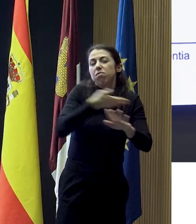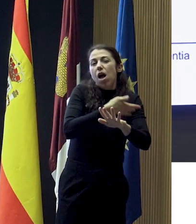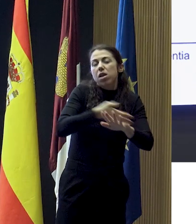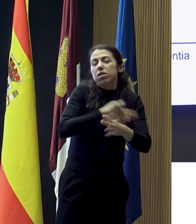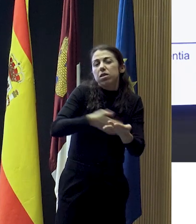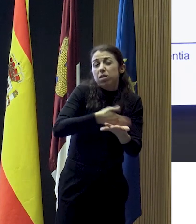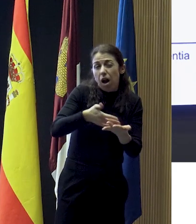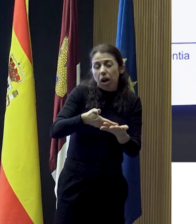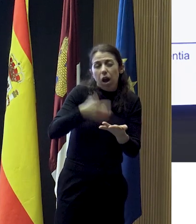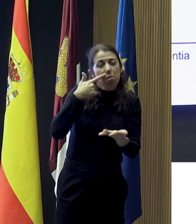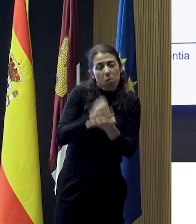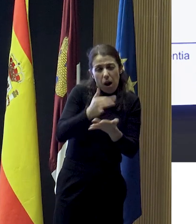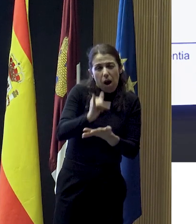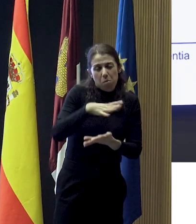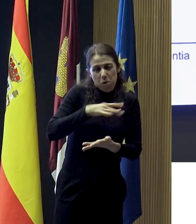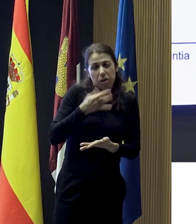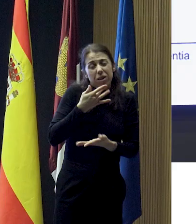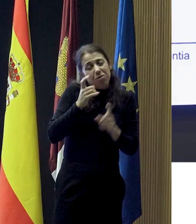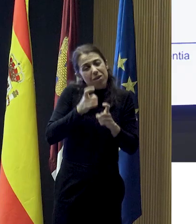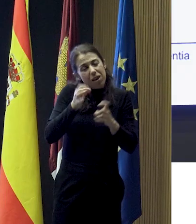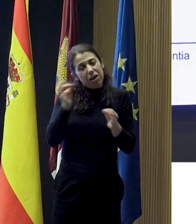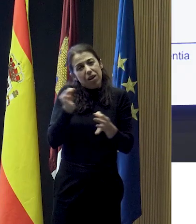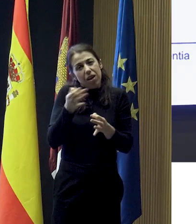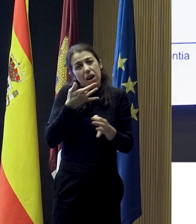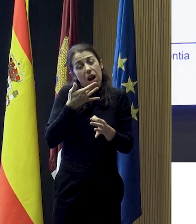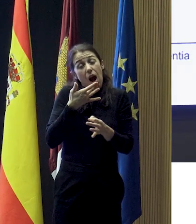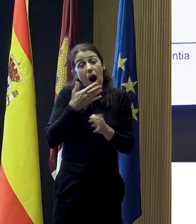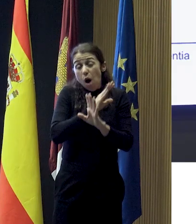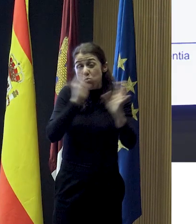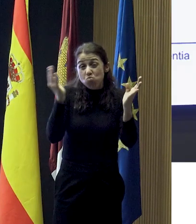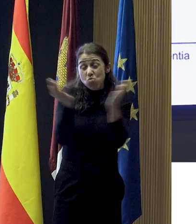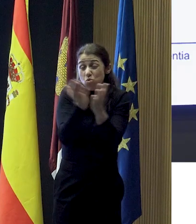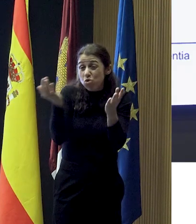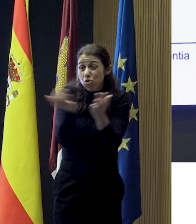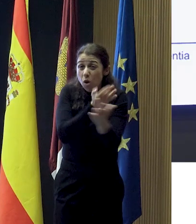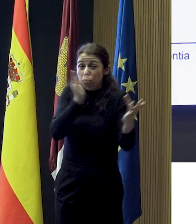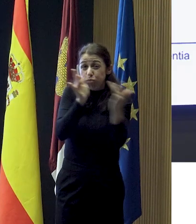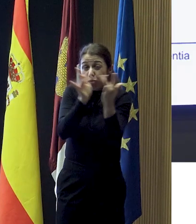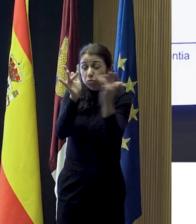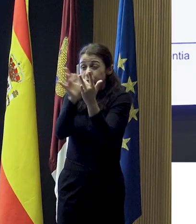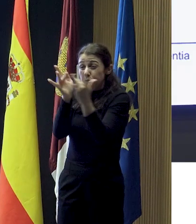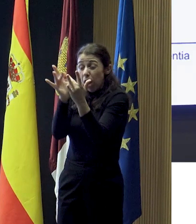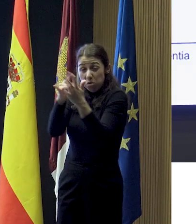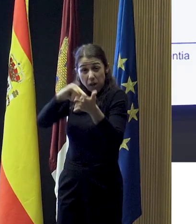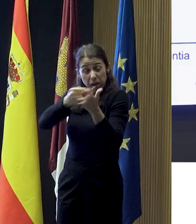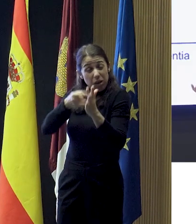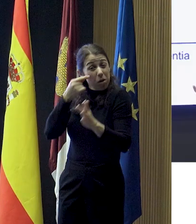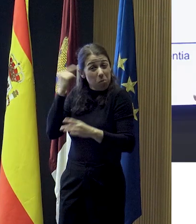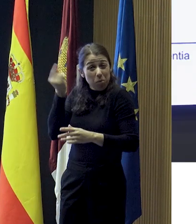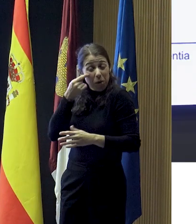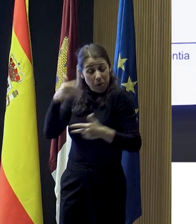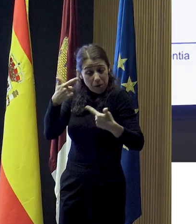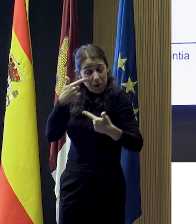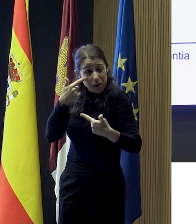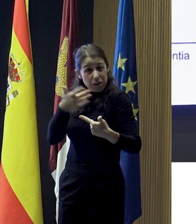hacer incluso en sangre. ¿Qué es lo que estamos intentando? Pues llevarlo a todo el mundo, que sea una técnica que nos permita ver si